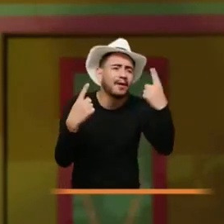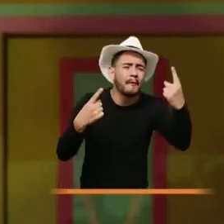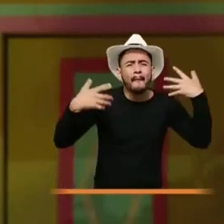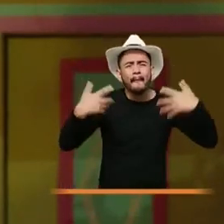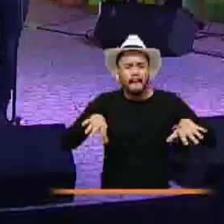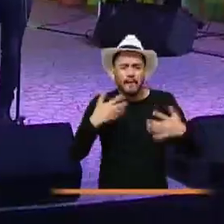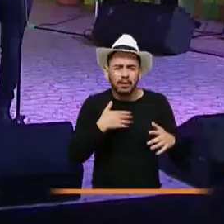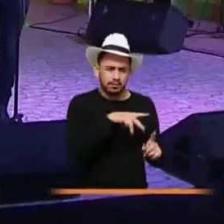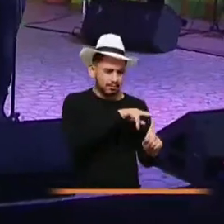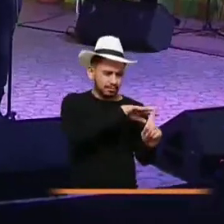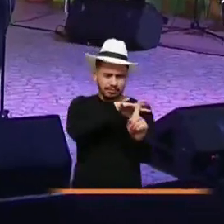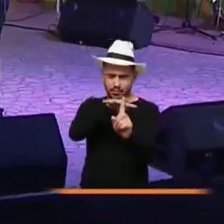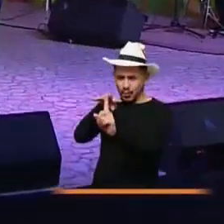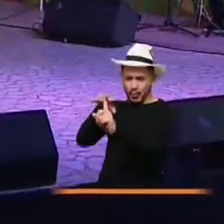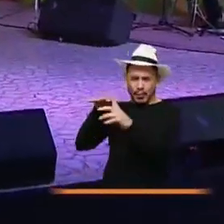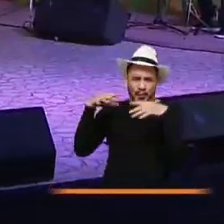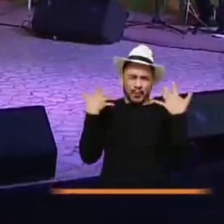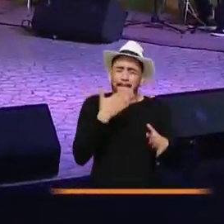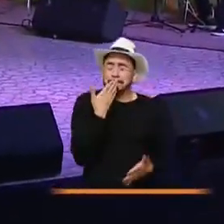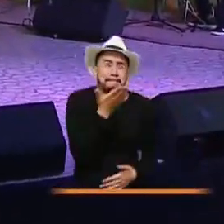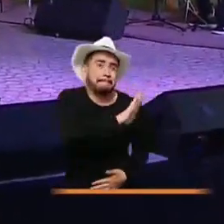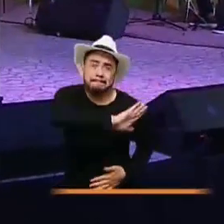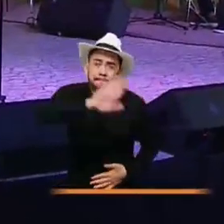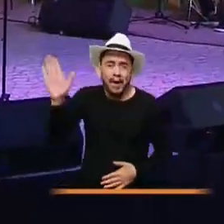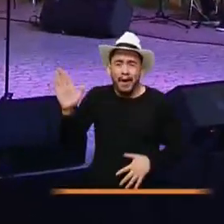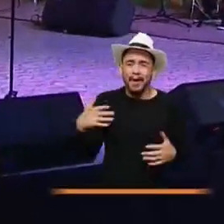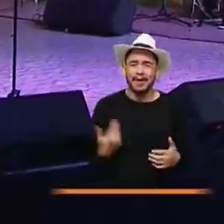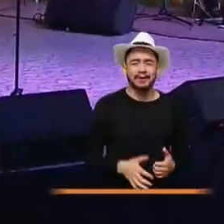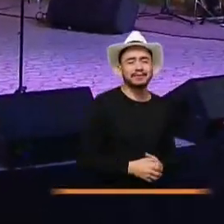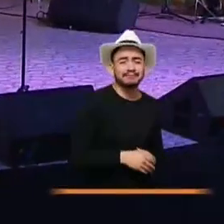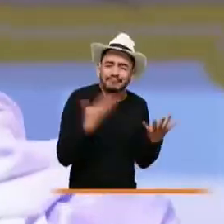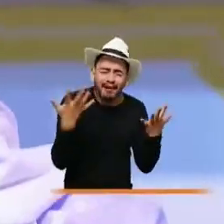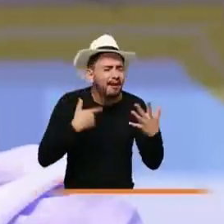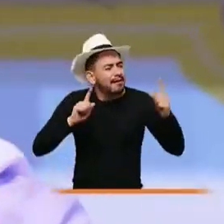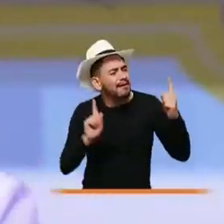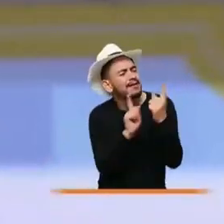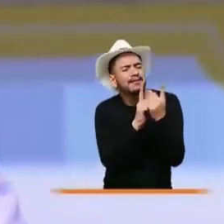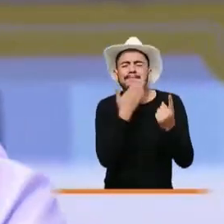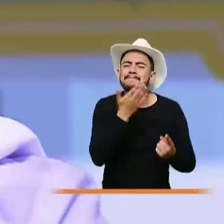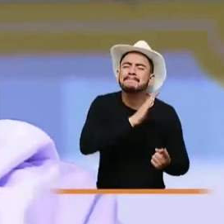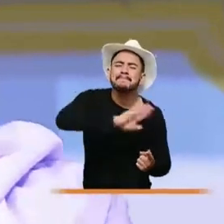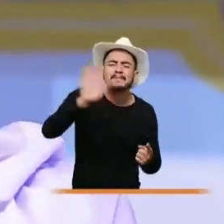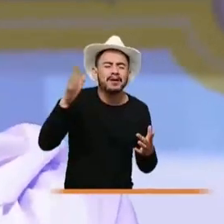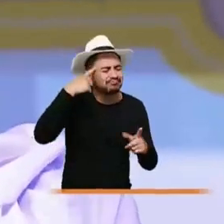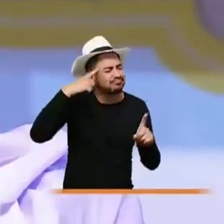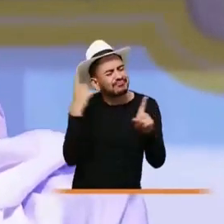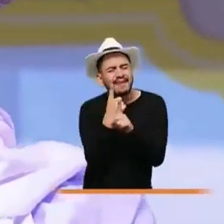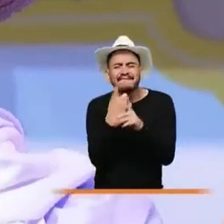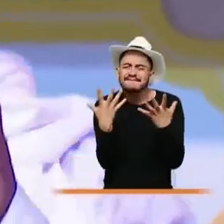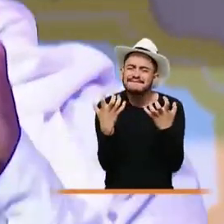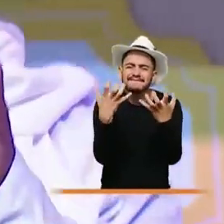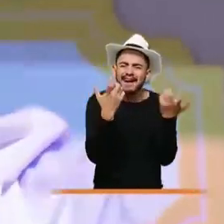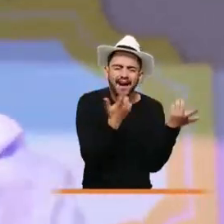silletero un encuentro nos produjo a todos un